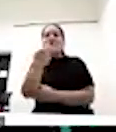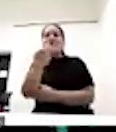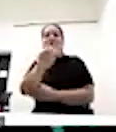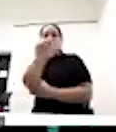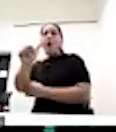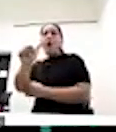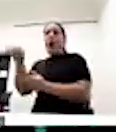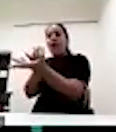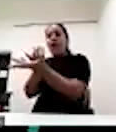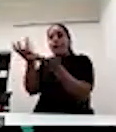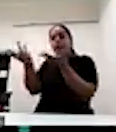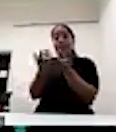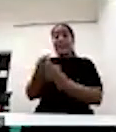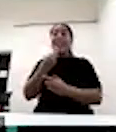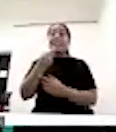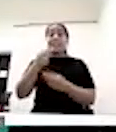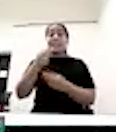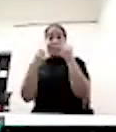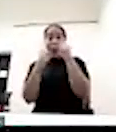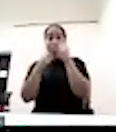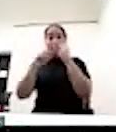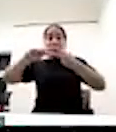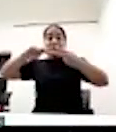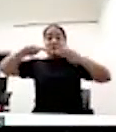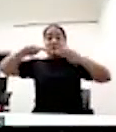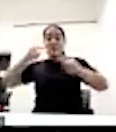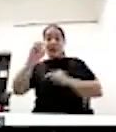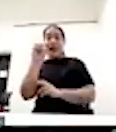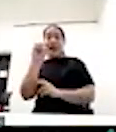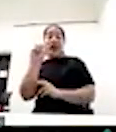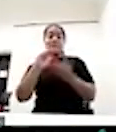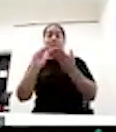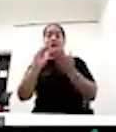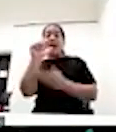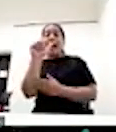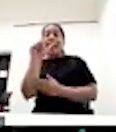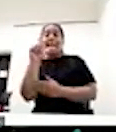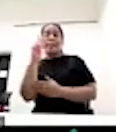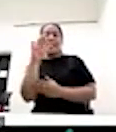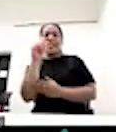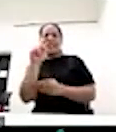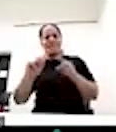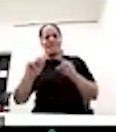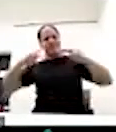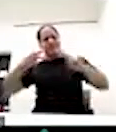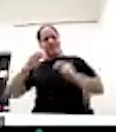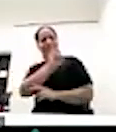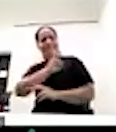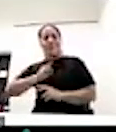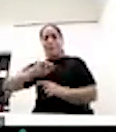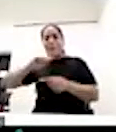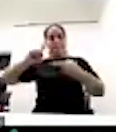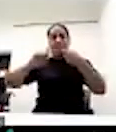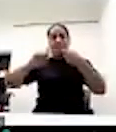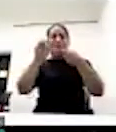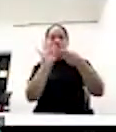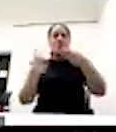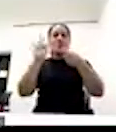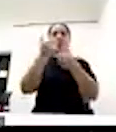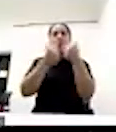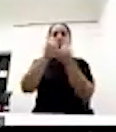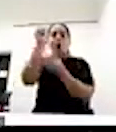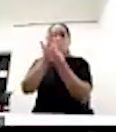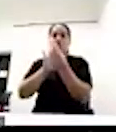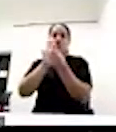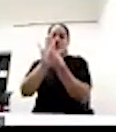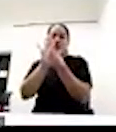la alteridad, para constituir una individualidad es necesaria primero la existencia de un colectivo, pues